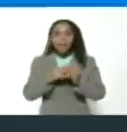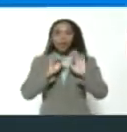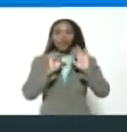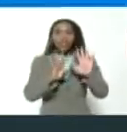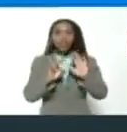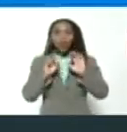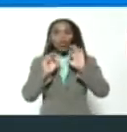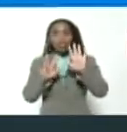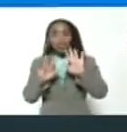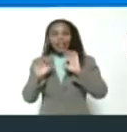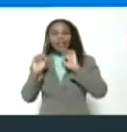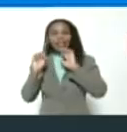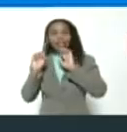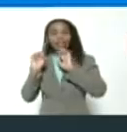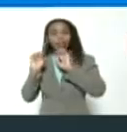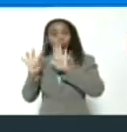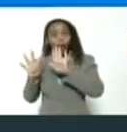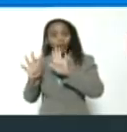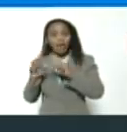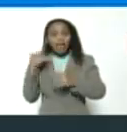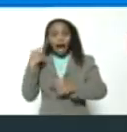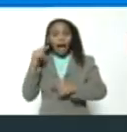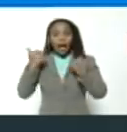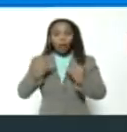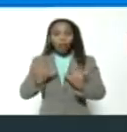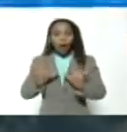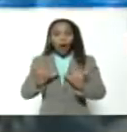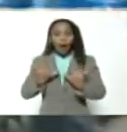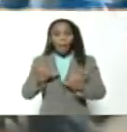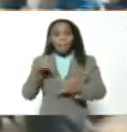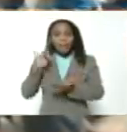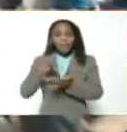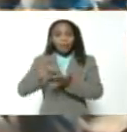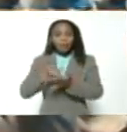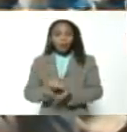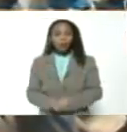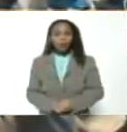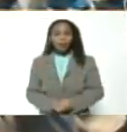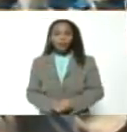1989 y están presentes. Casi la mitad de la audiencia.